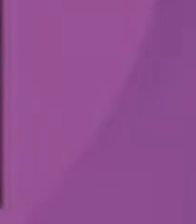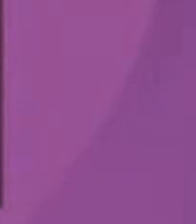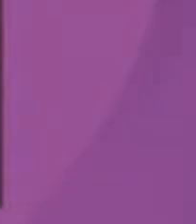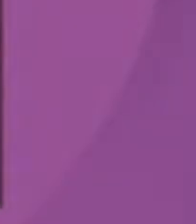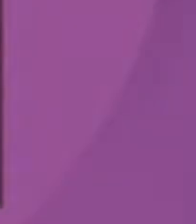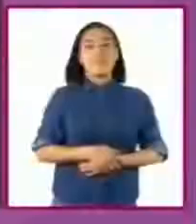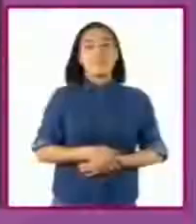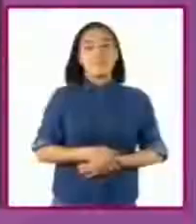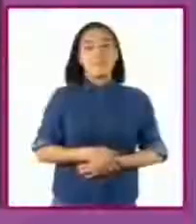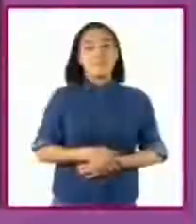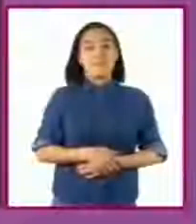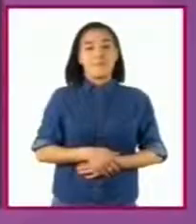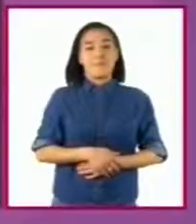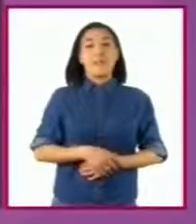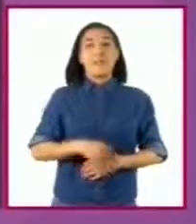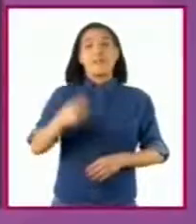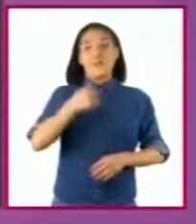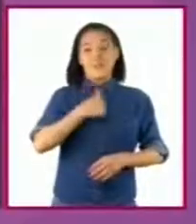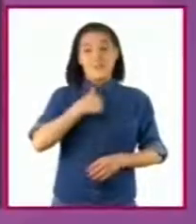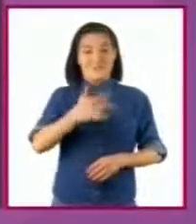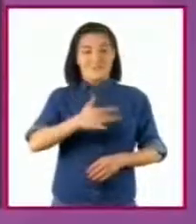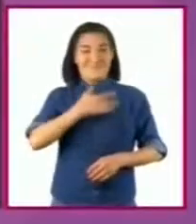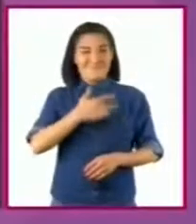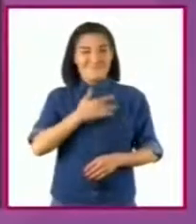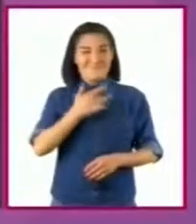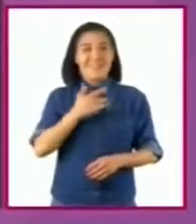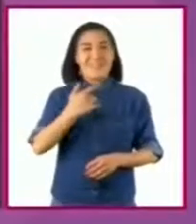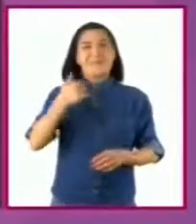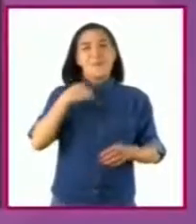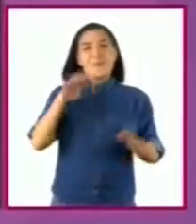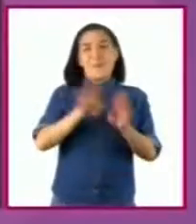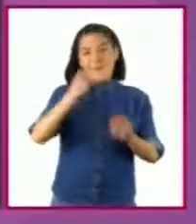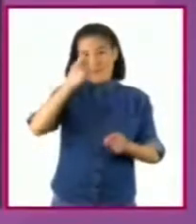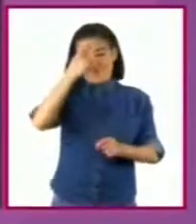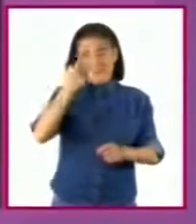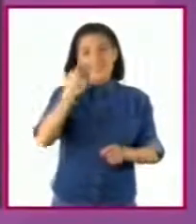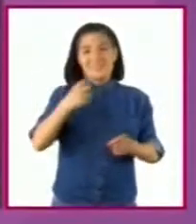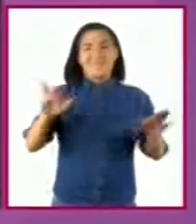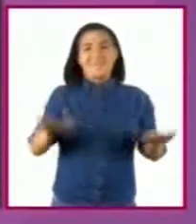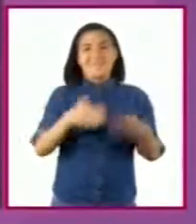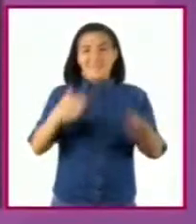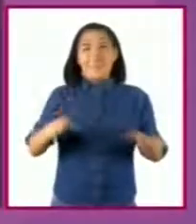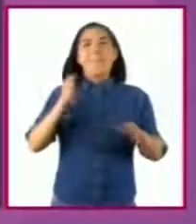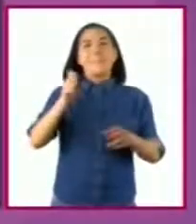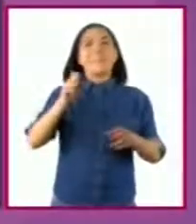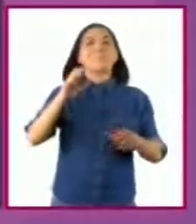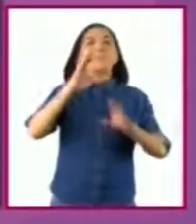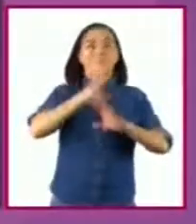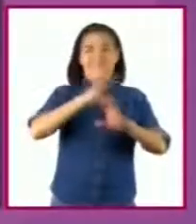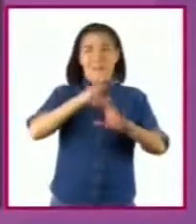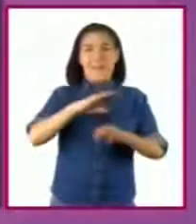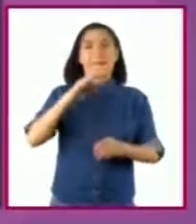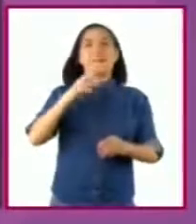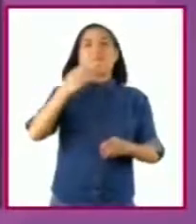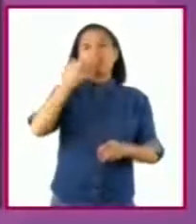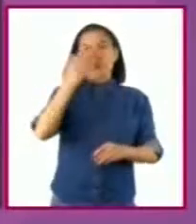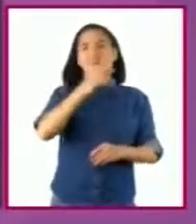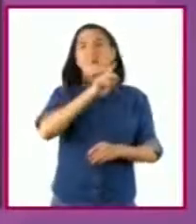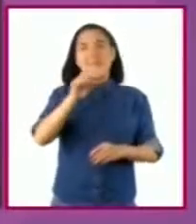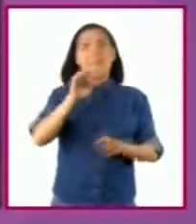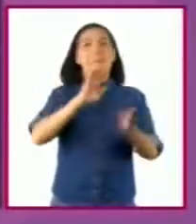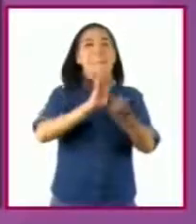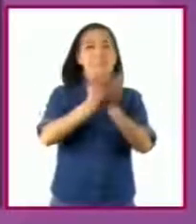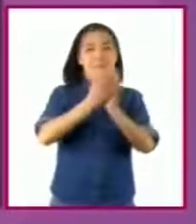Me siento orgullosa de ser la creadora del baile Flor de Piña. Cooperé con un granito de